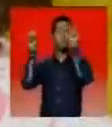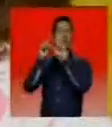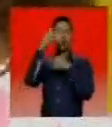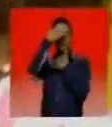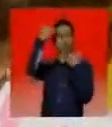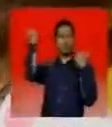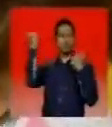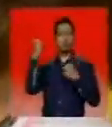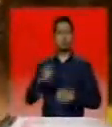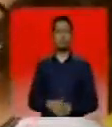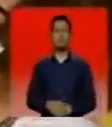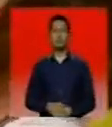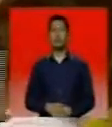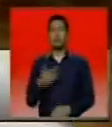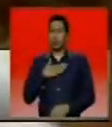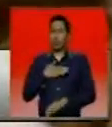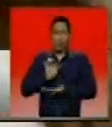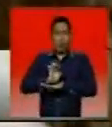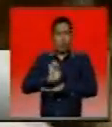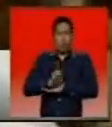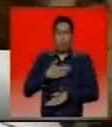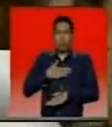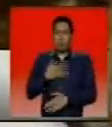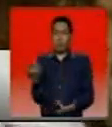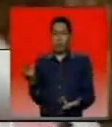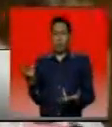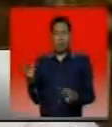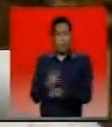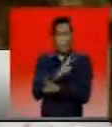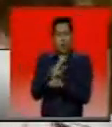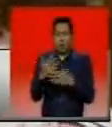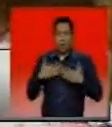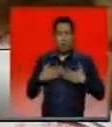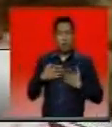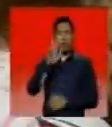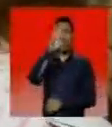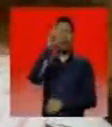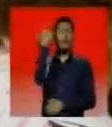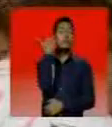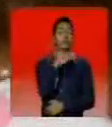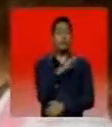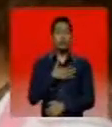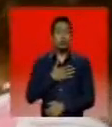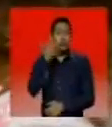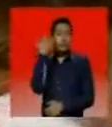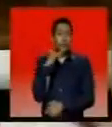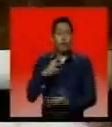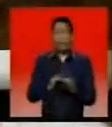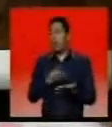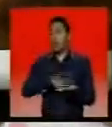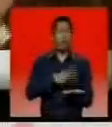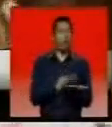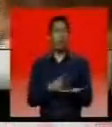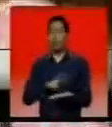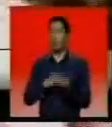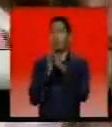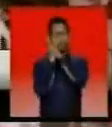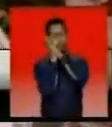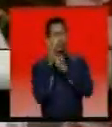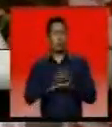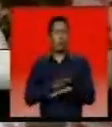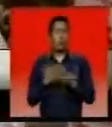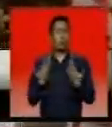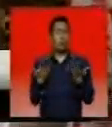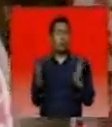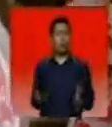Porque soy ecuatoriana y me siento perjudicada. Ya tengo 3 días que no duermo, no puedo dormir. Con lágrimas,